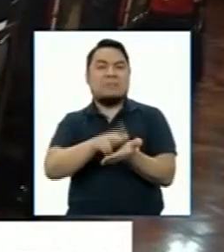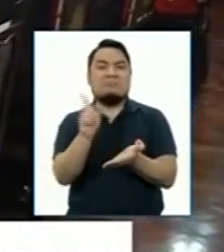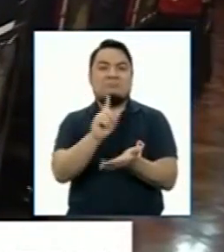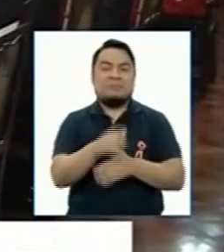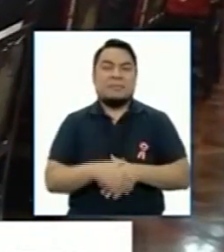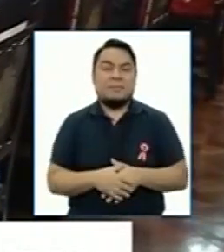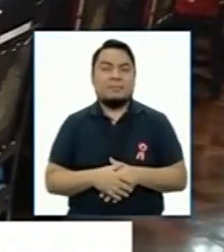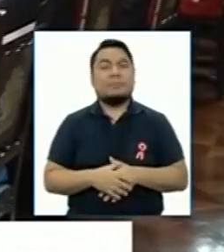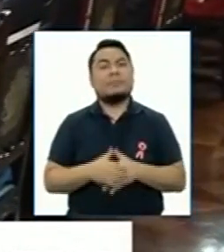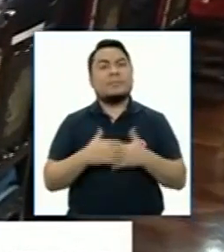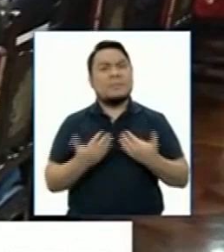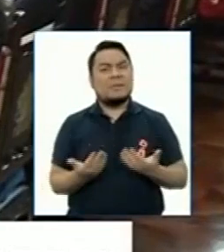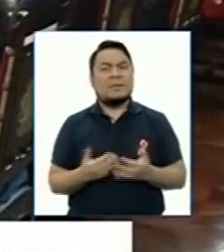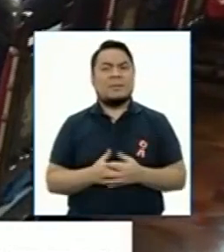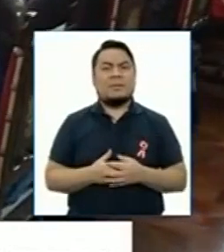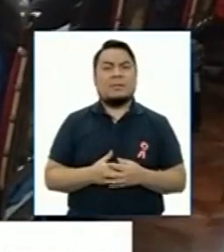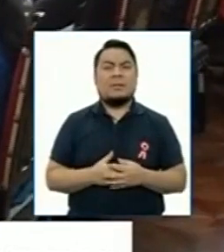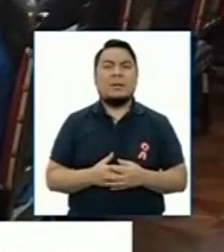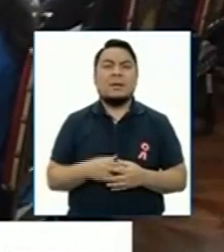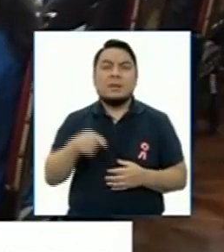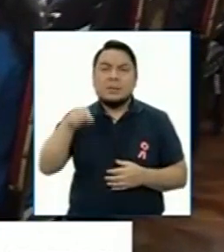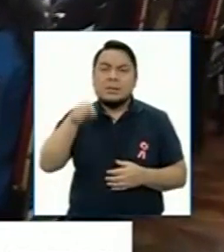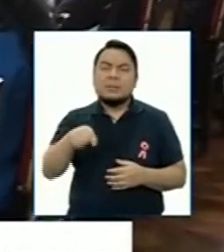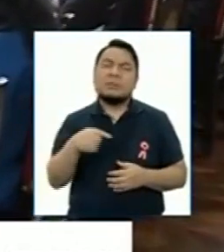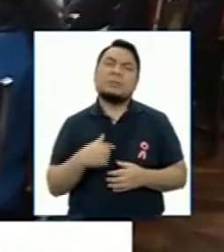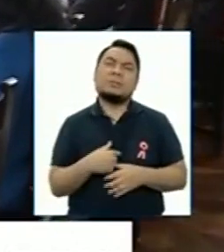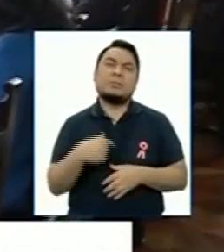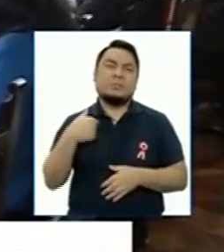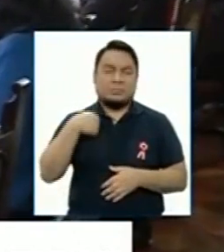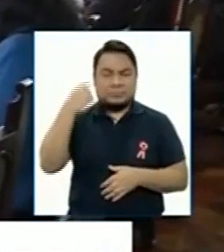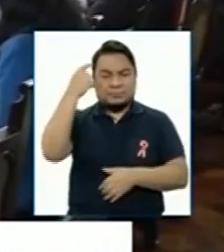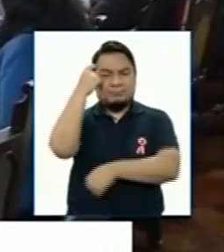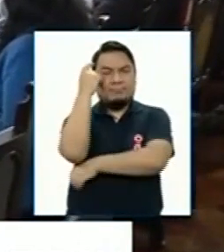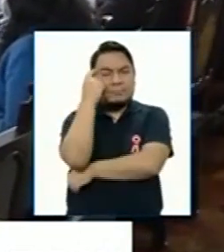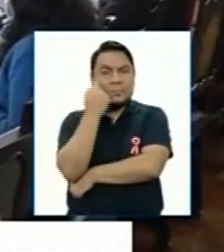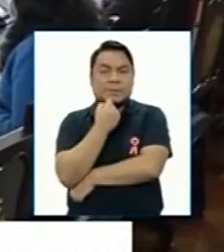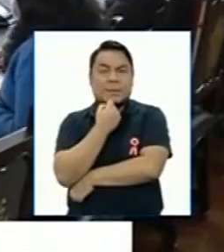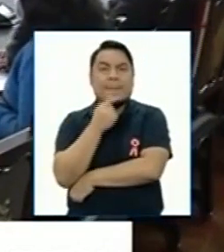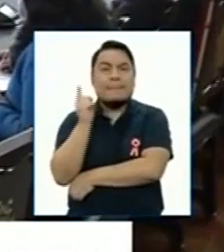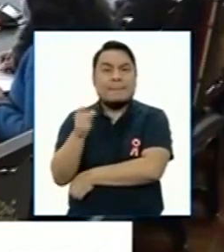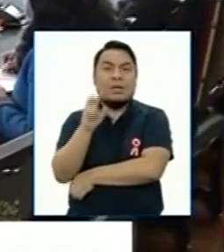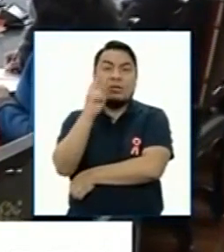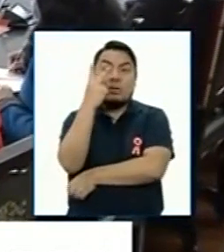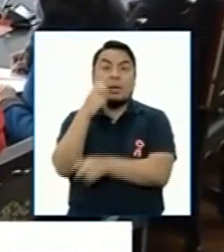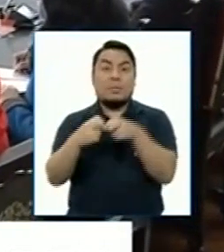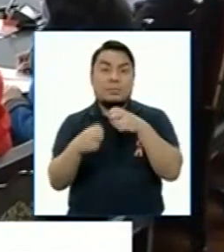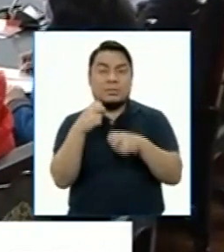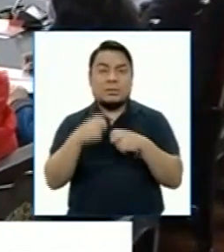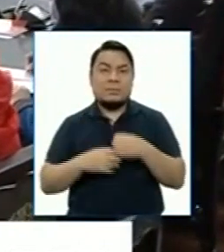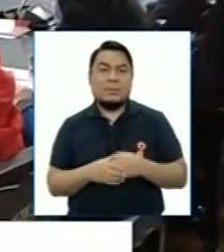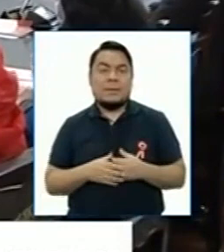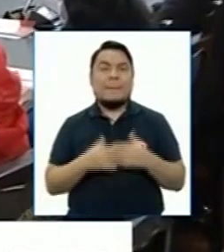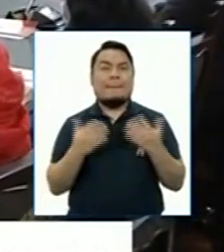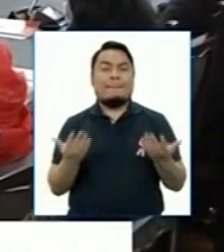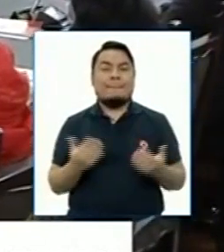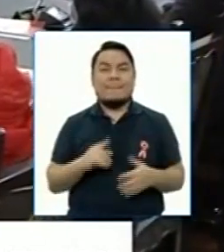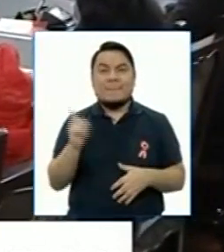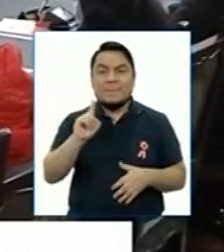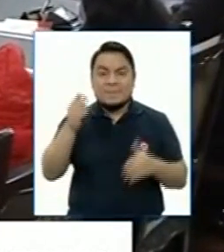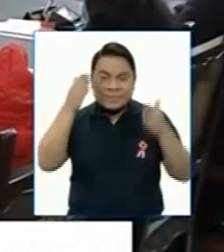habían actuado de manera equivocada que había sido sorprendido y que no iba a votar a favor de esta medida en la segunda votación